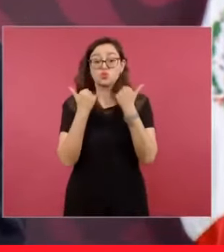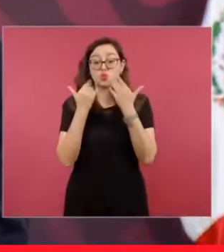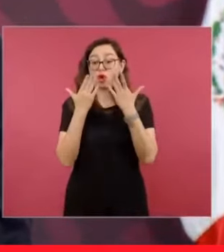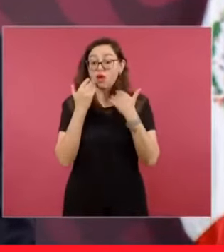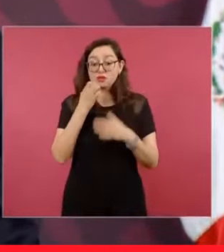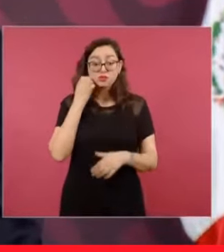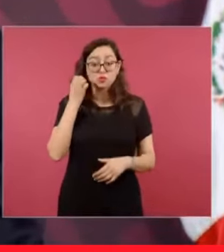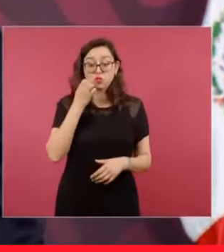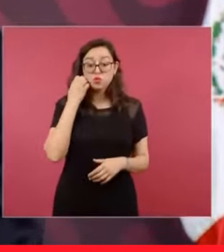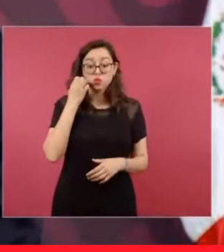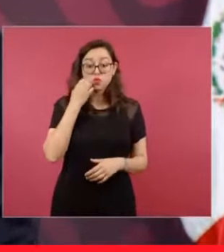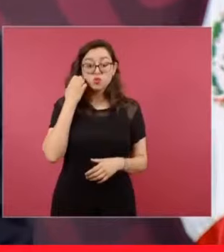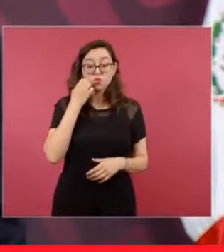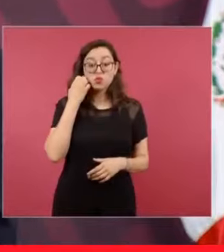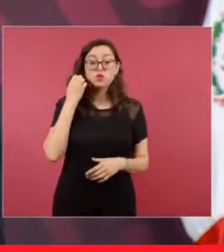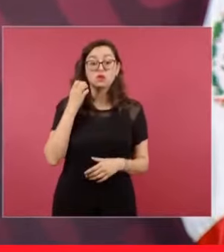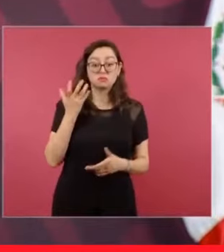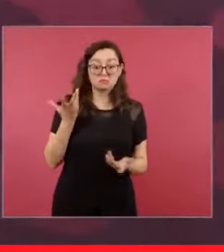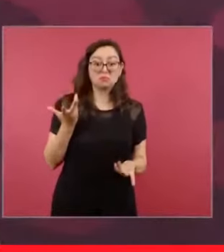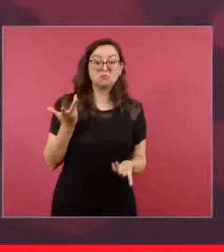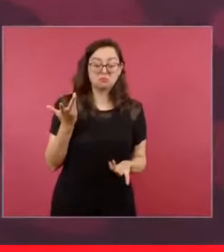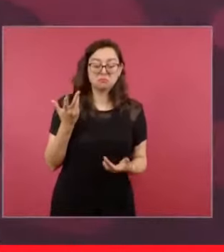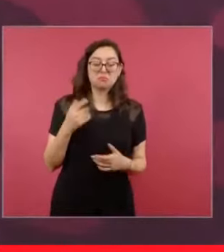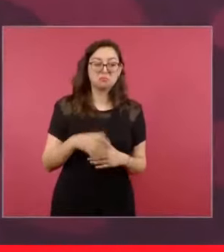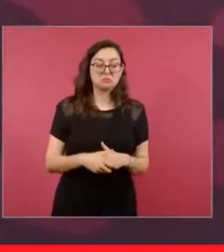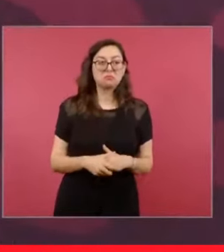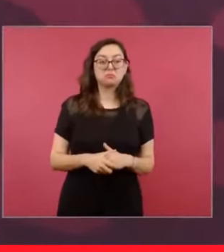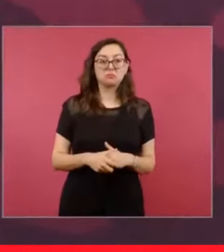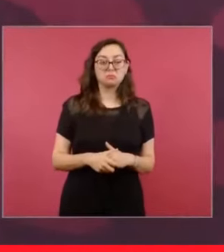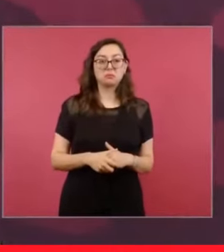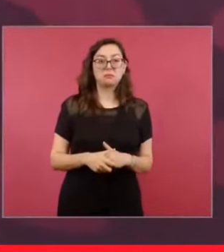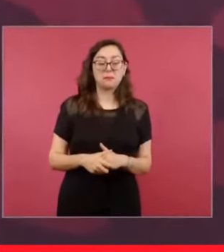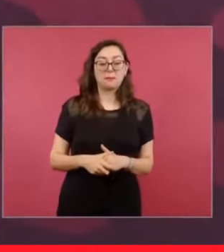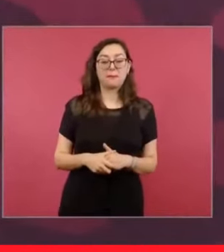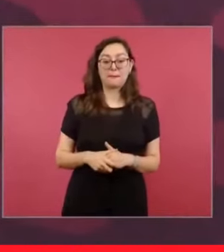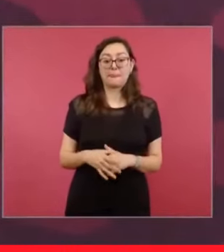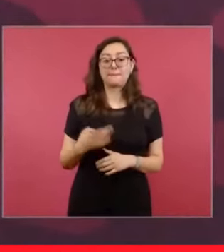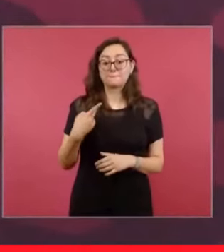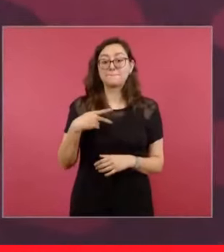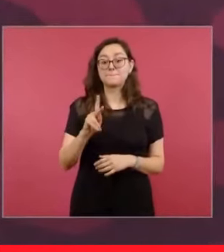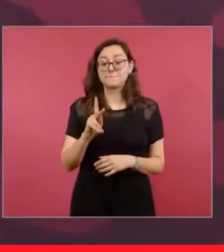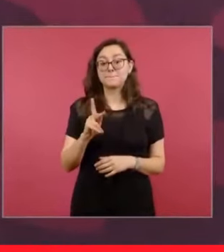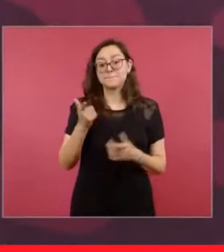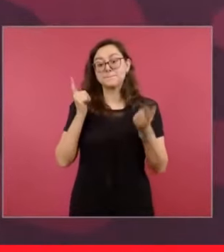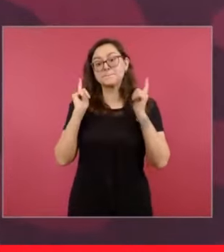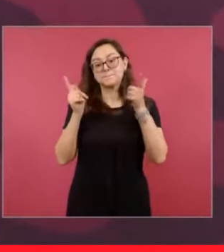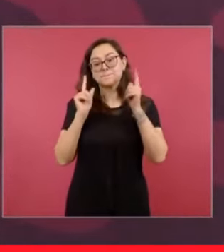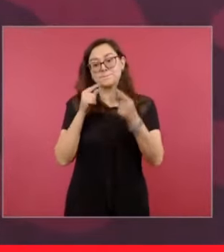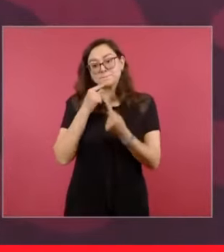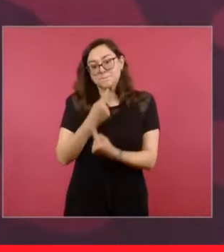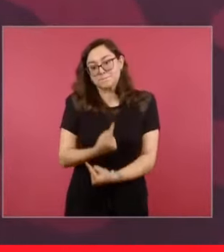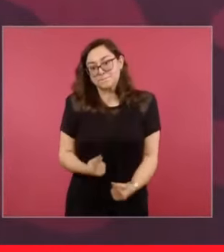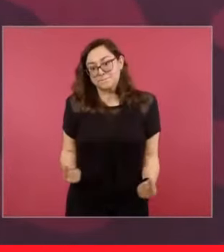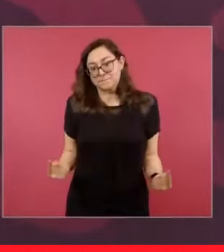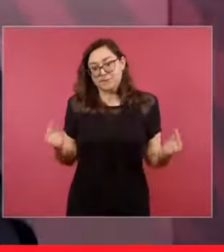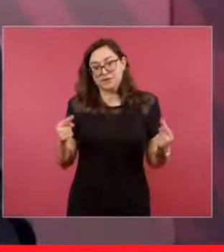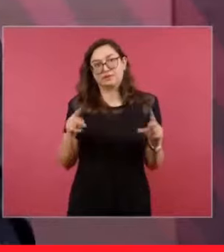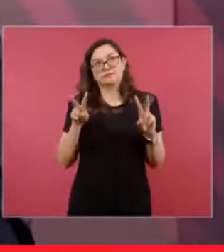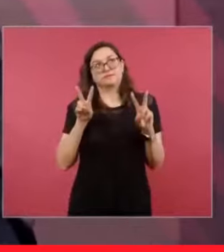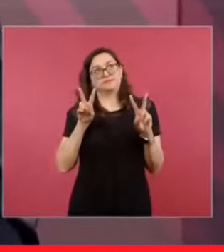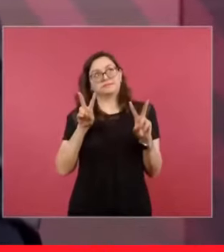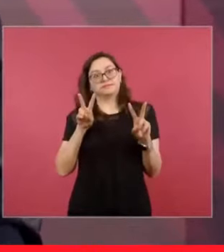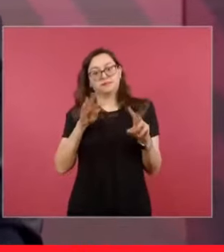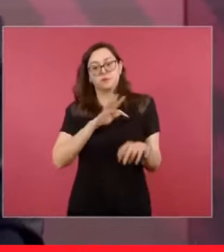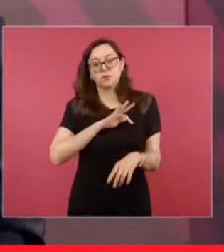hay no no hay pero sería extraordinario que los